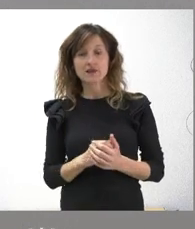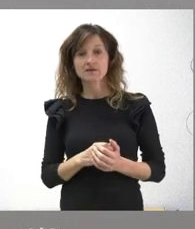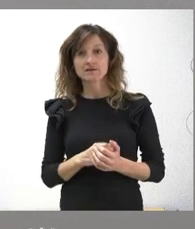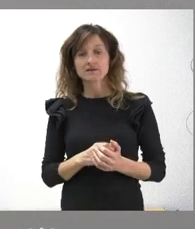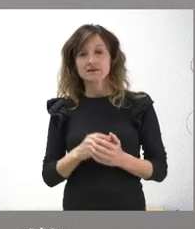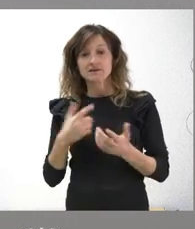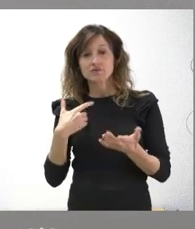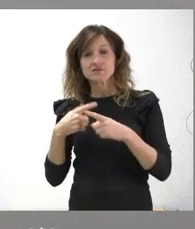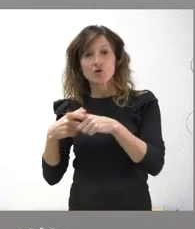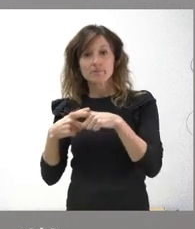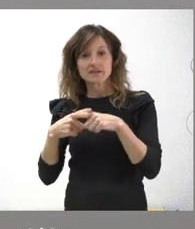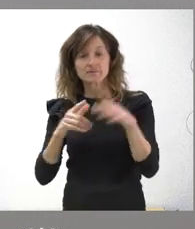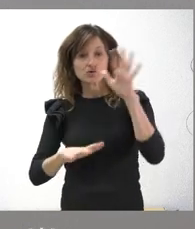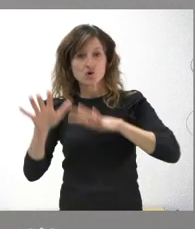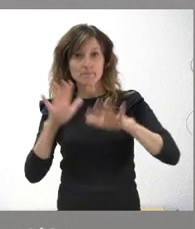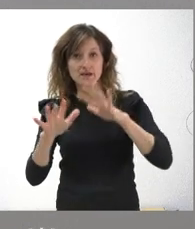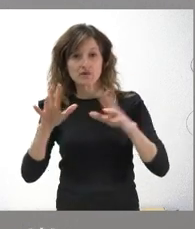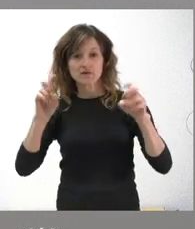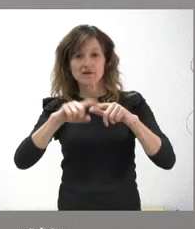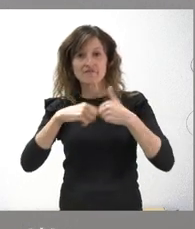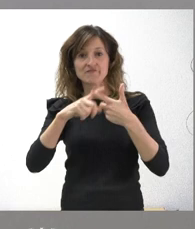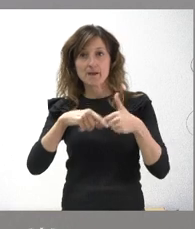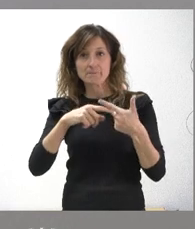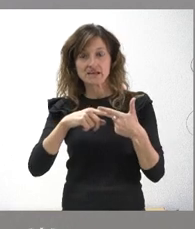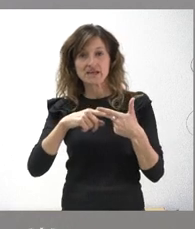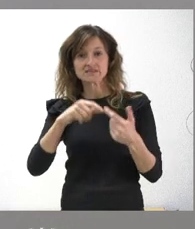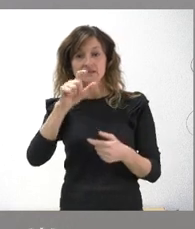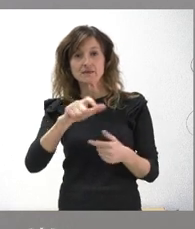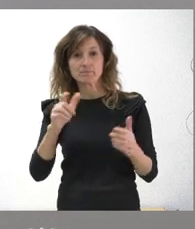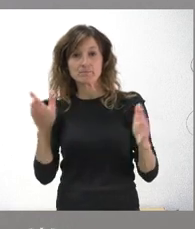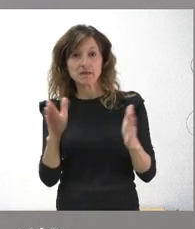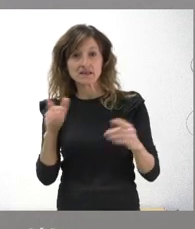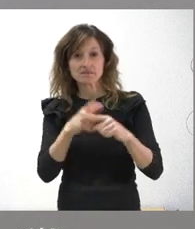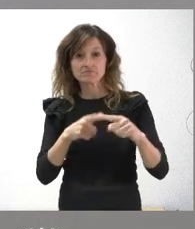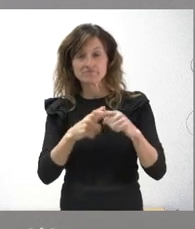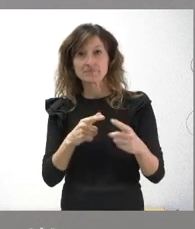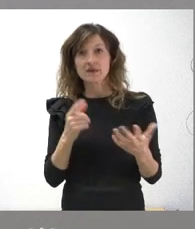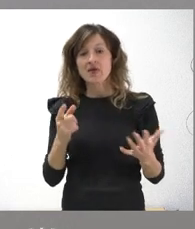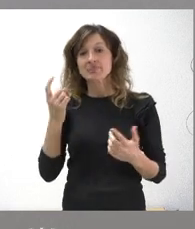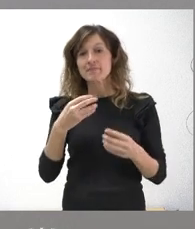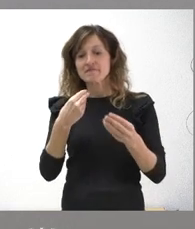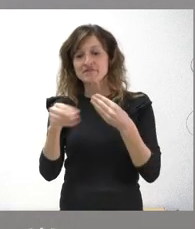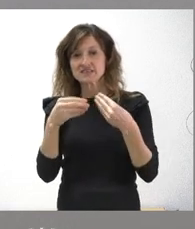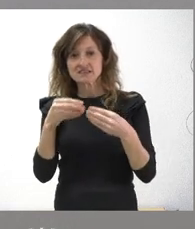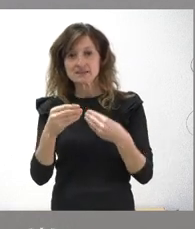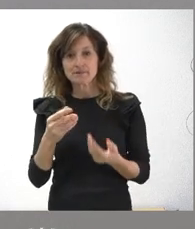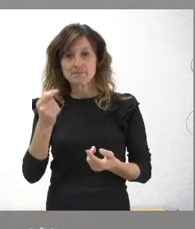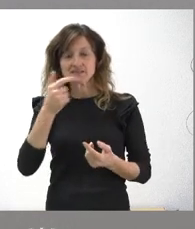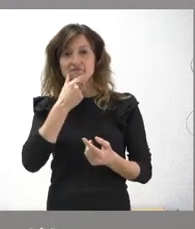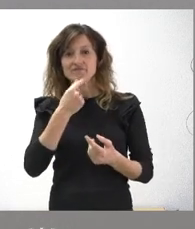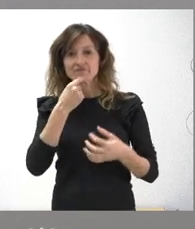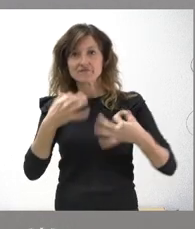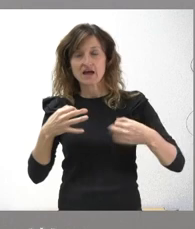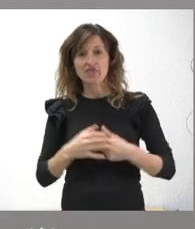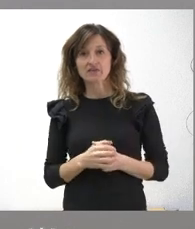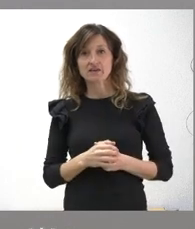compartimos que es extramente complejo sobre todo para las familias y para las pequeñas y medianas empresas y tendría que flexibilizarse tendría que simplificarse porque